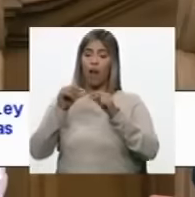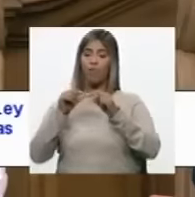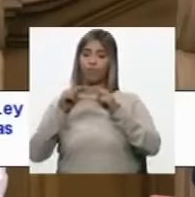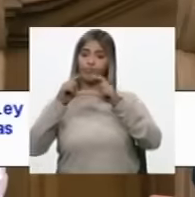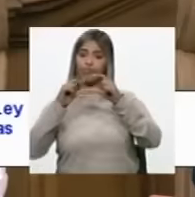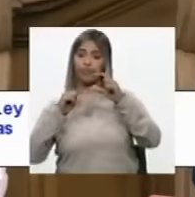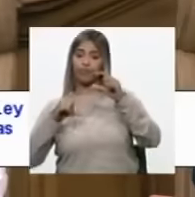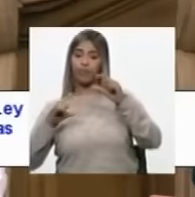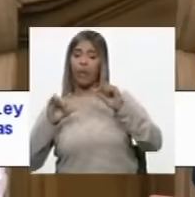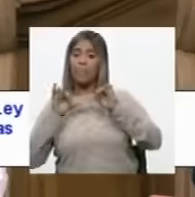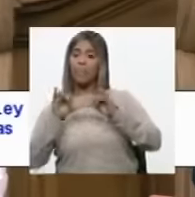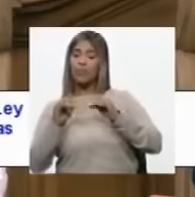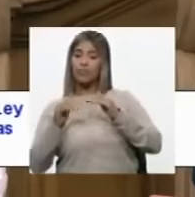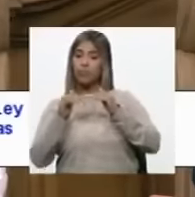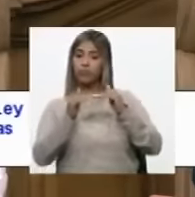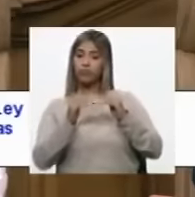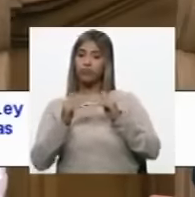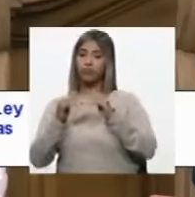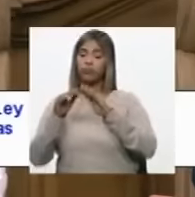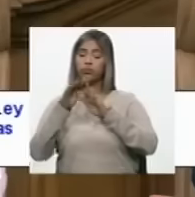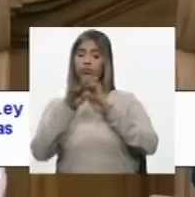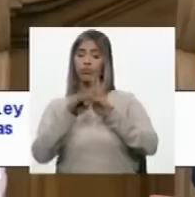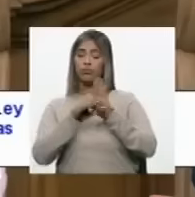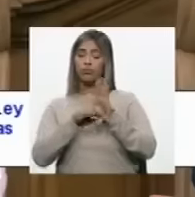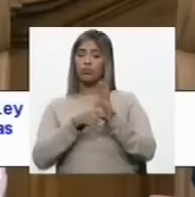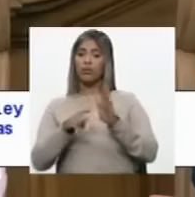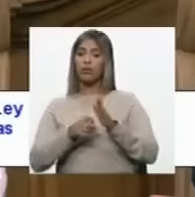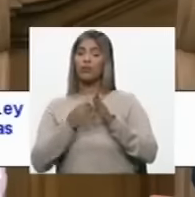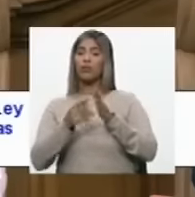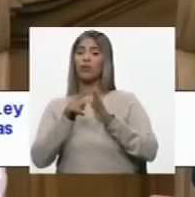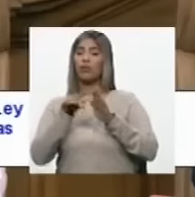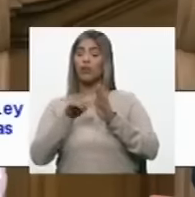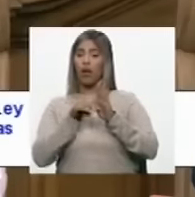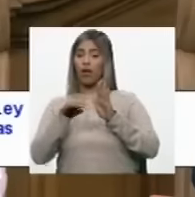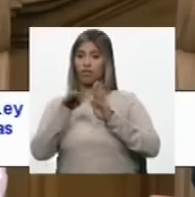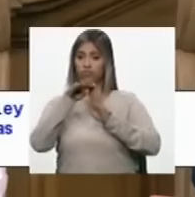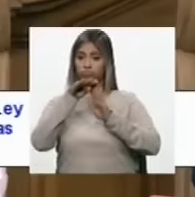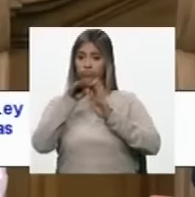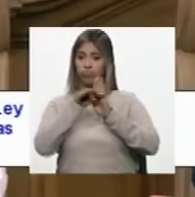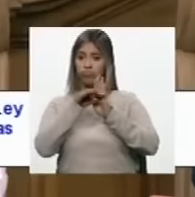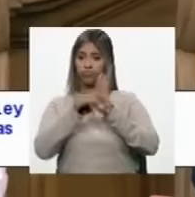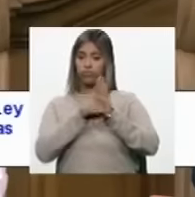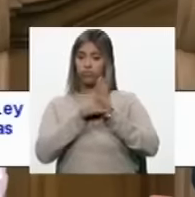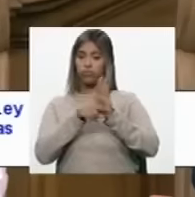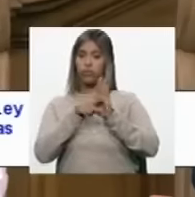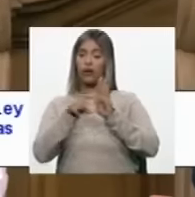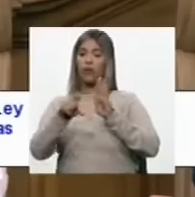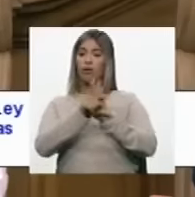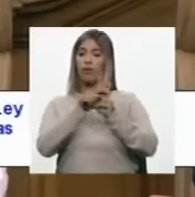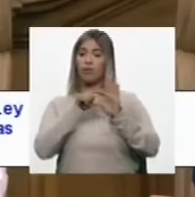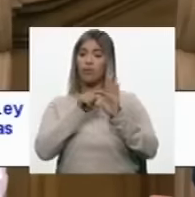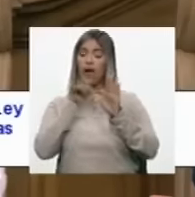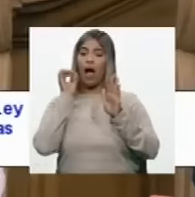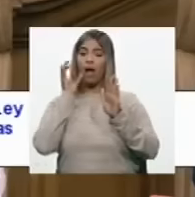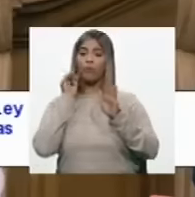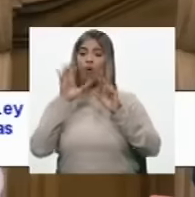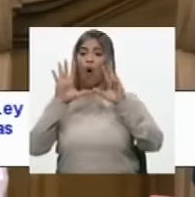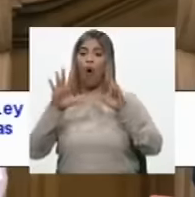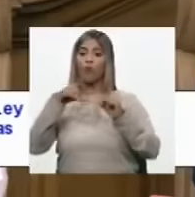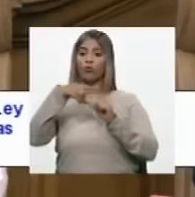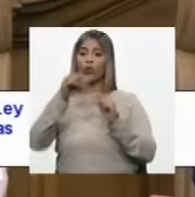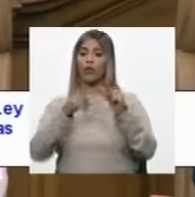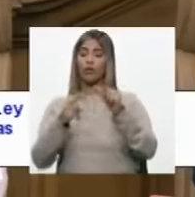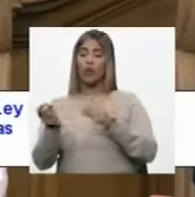en el orden que queda expresado, de superior a inferior, y en el medio del azul, 8